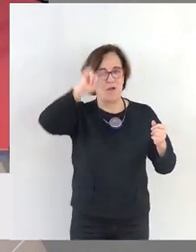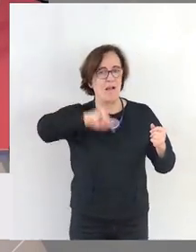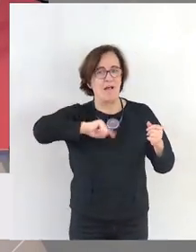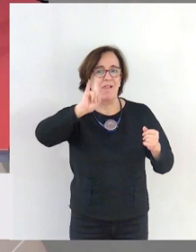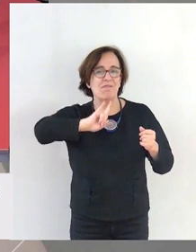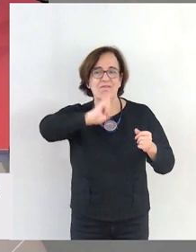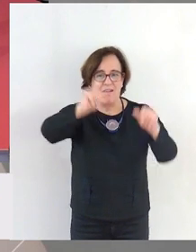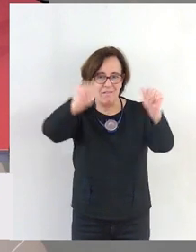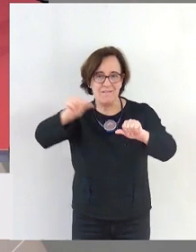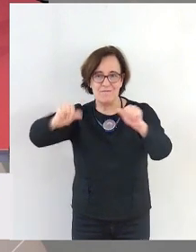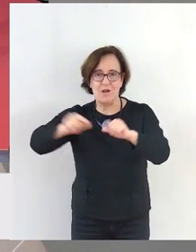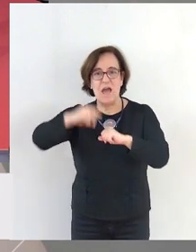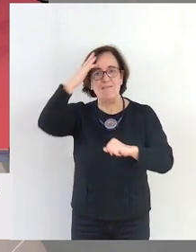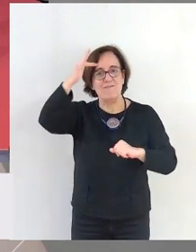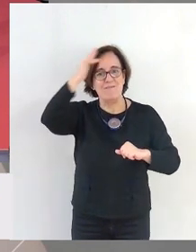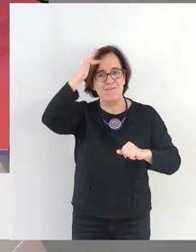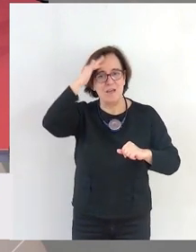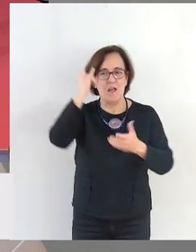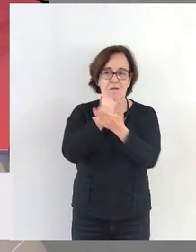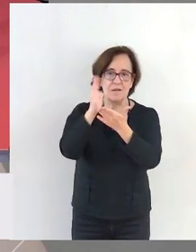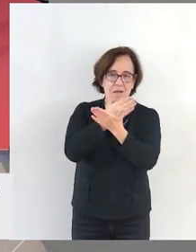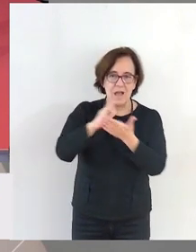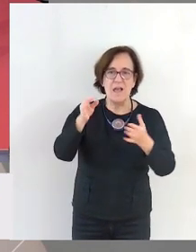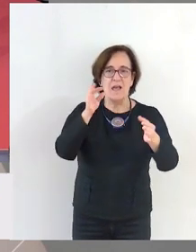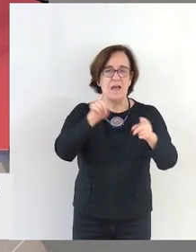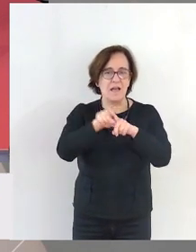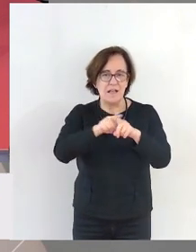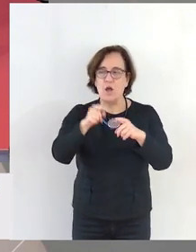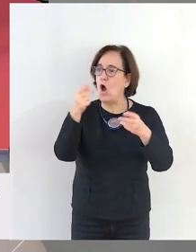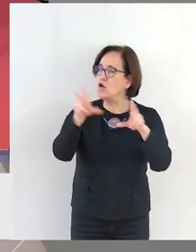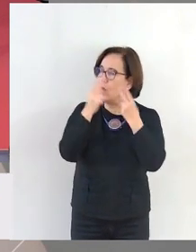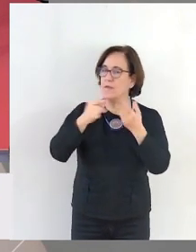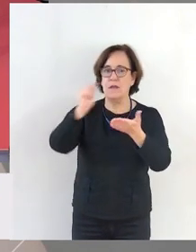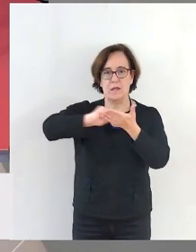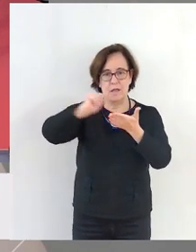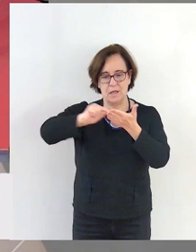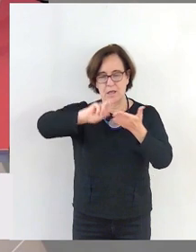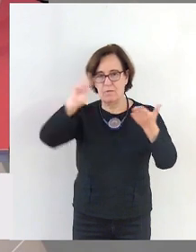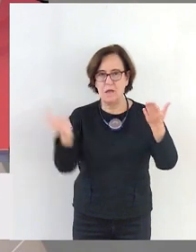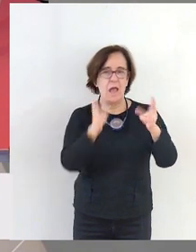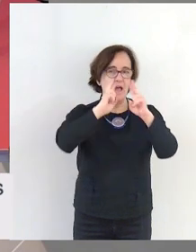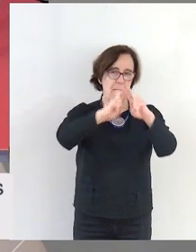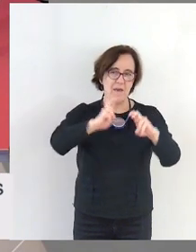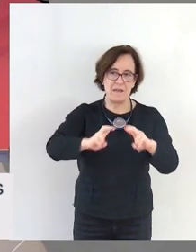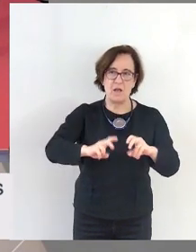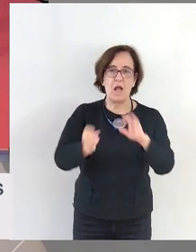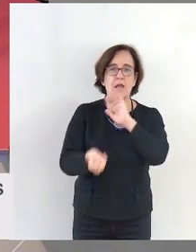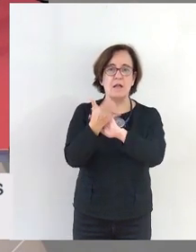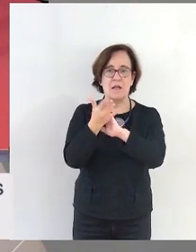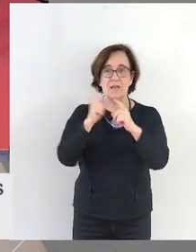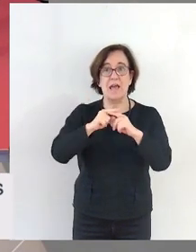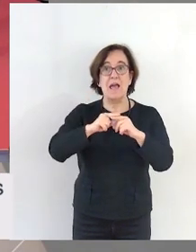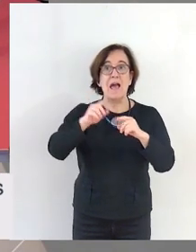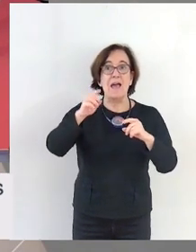escucharle él es filósofo ensayista crítico social escritor profe de insti investigador y creador de la teoría de la